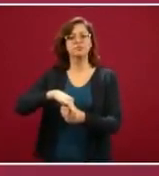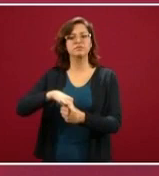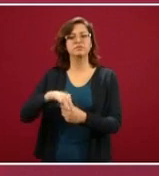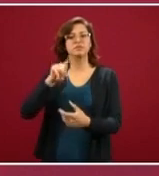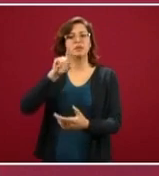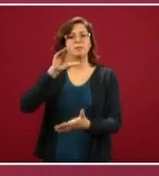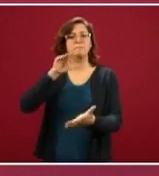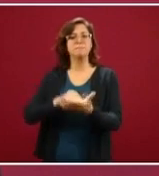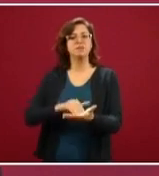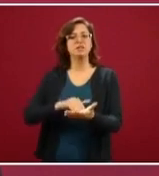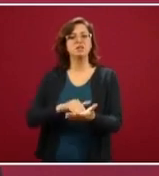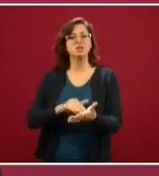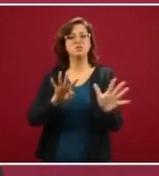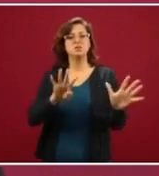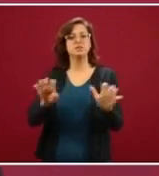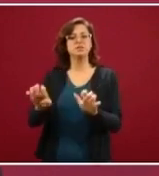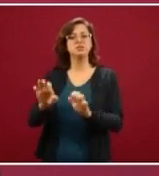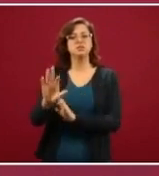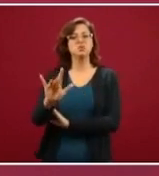en 1955.